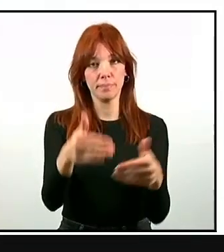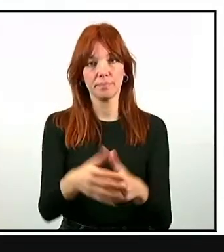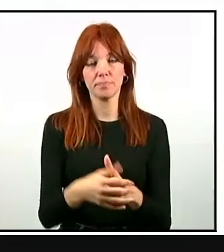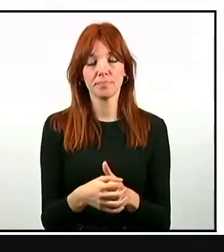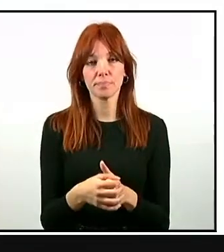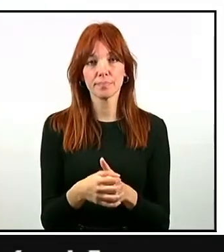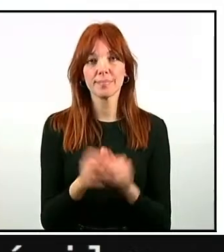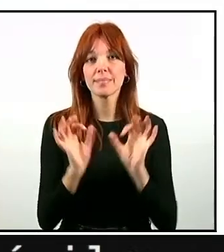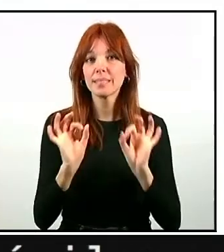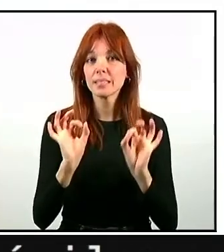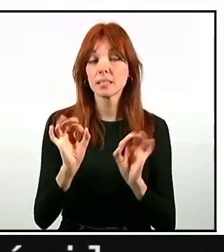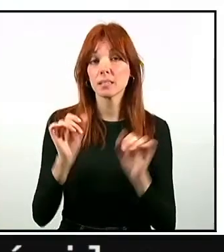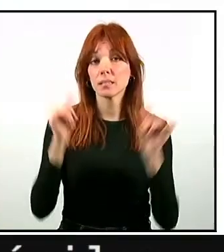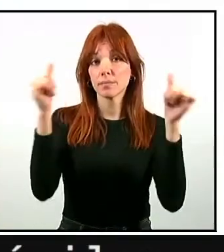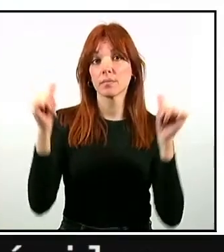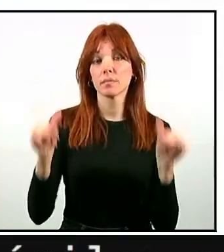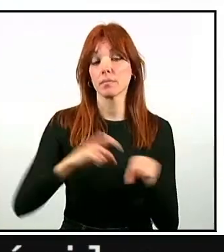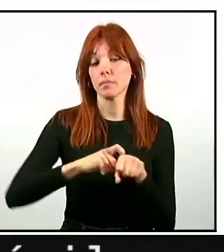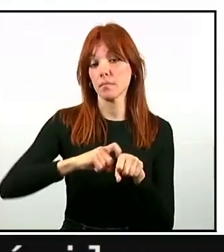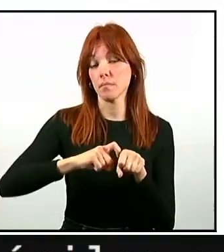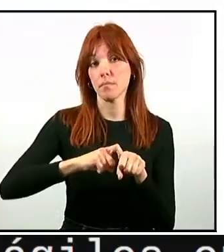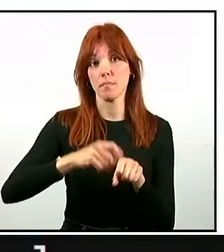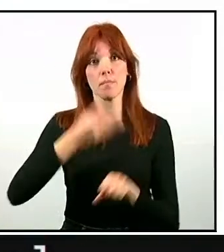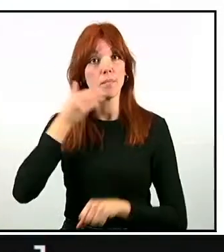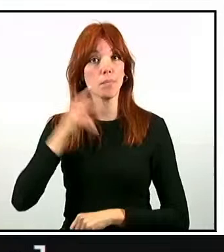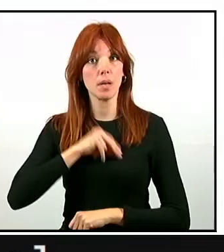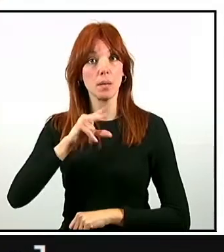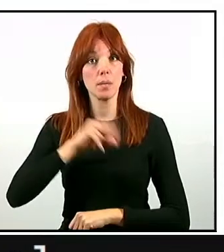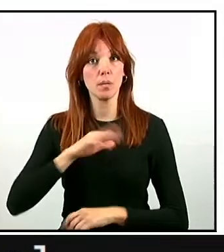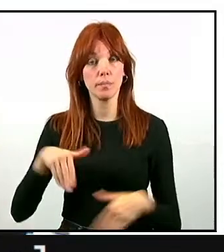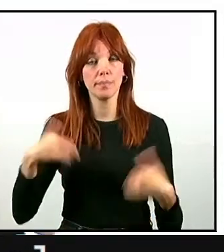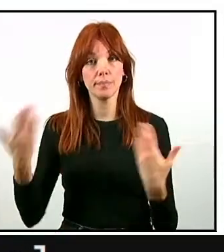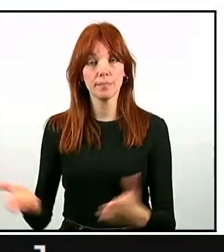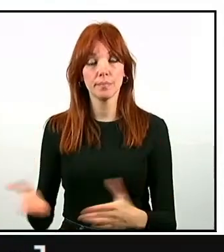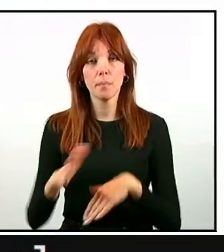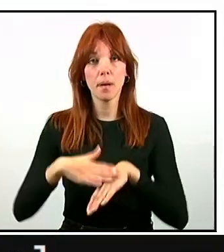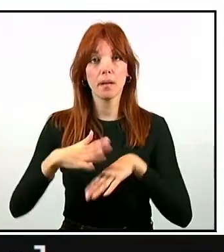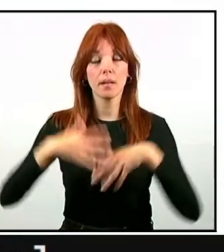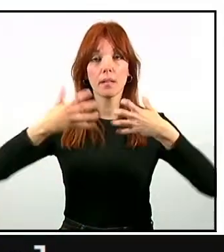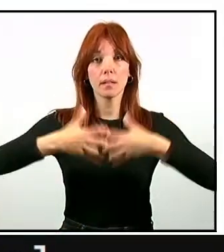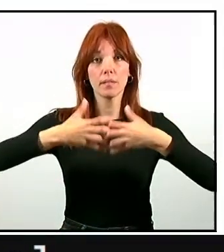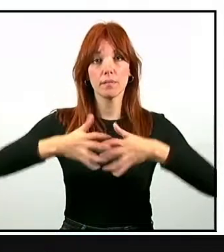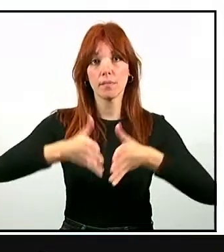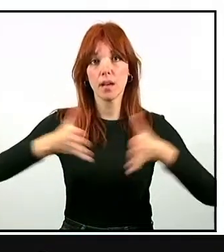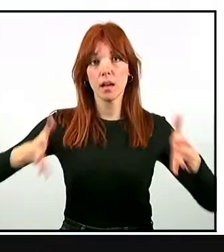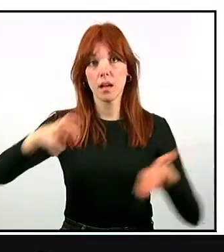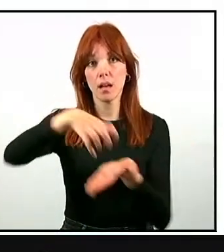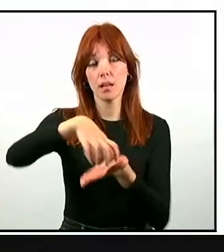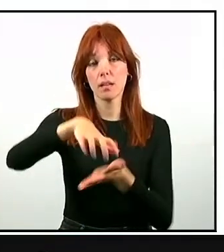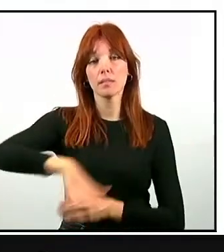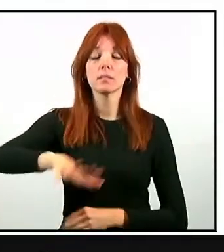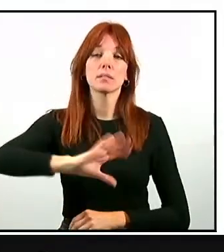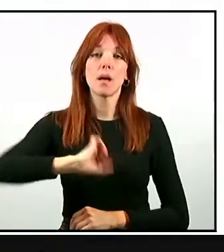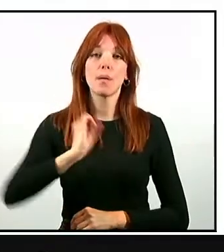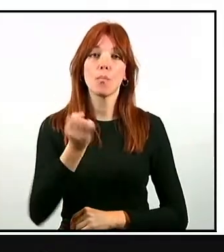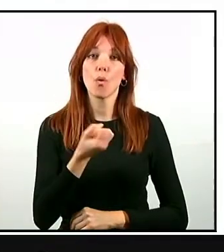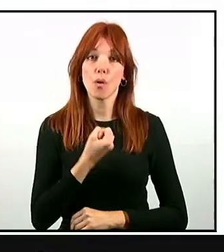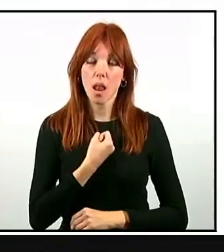En concreto, esta calificación de premia al proyecto de la gigafactoría que se va a instalar en Navalmoral de la